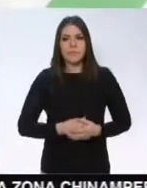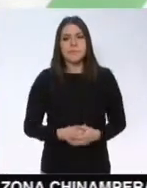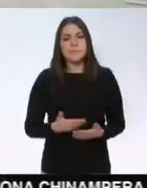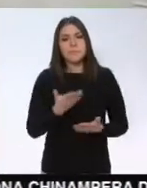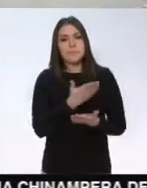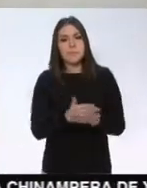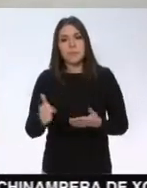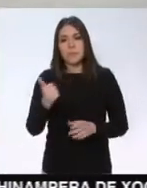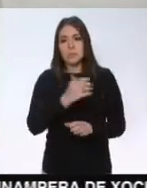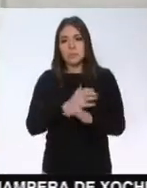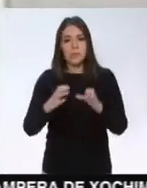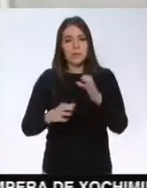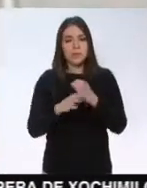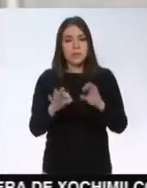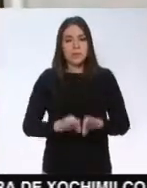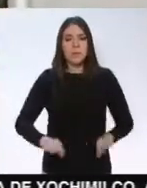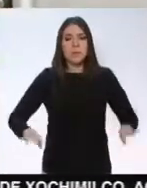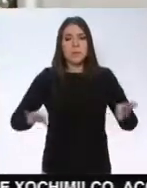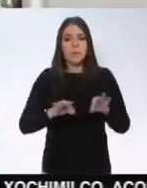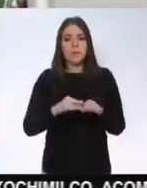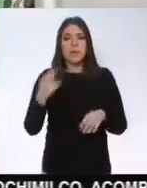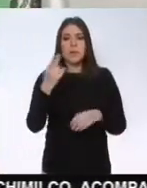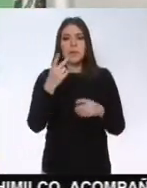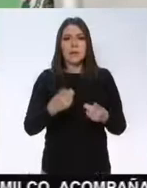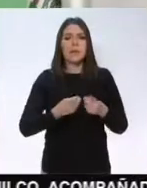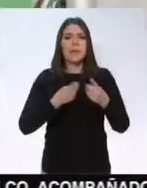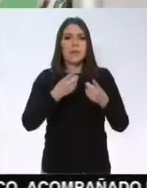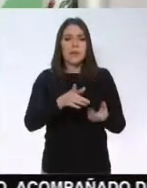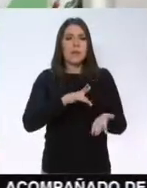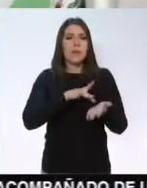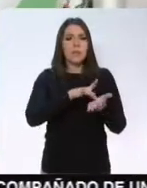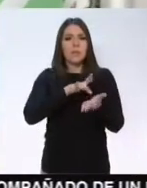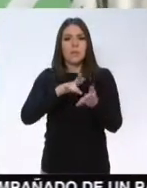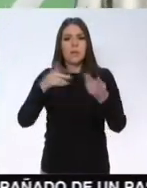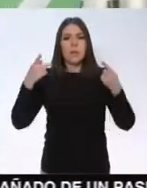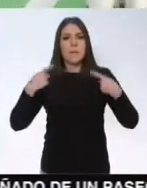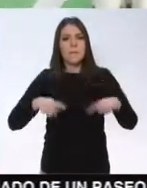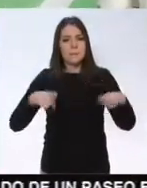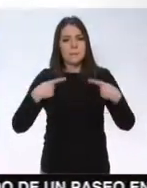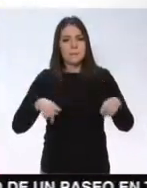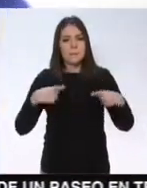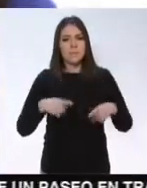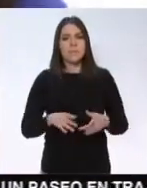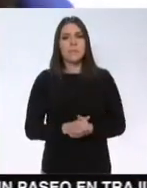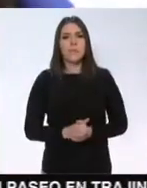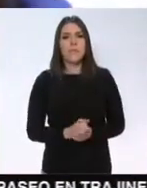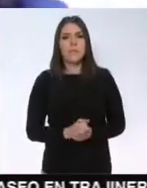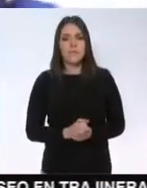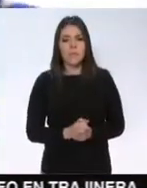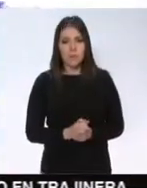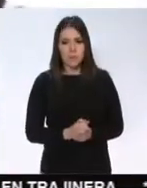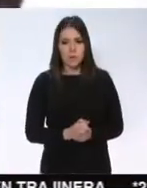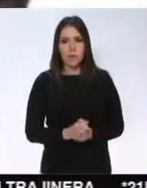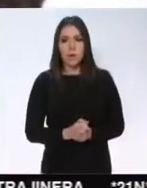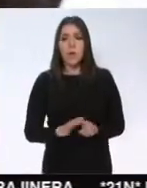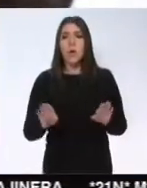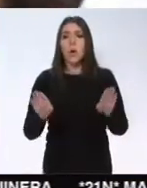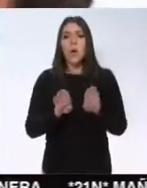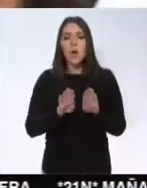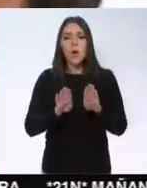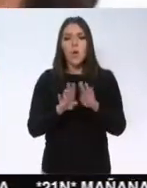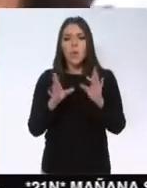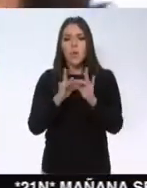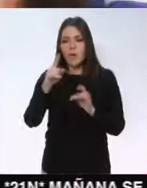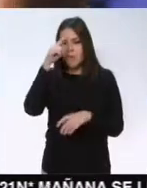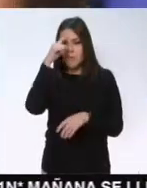elemental que es que se le facilite a la gente cómo presentar una denuncia.